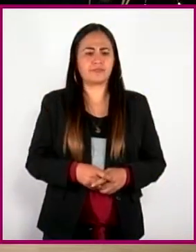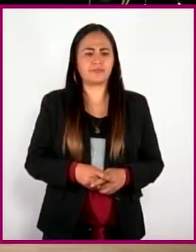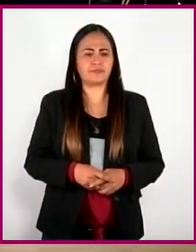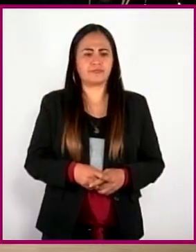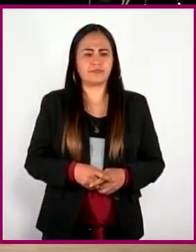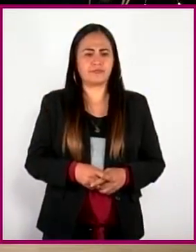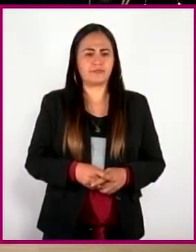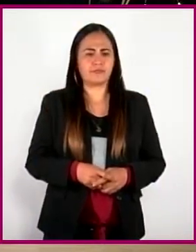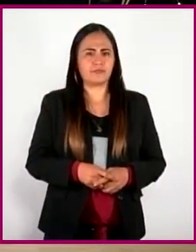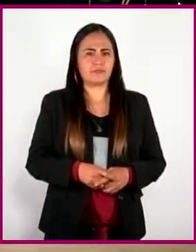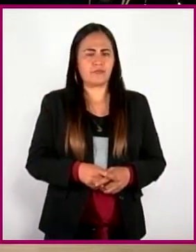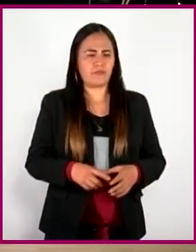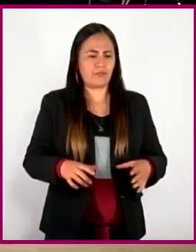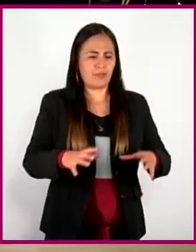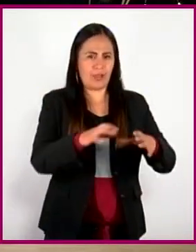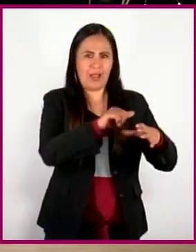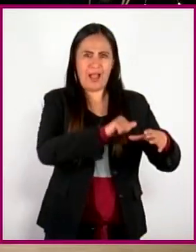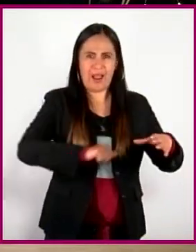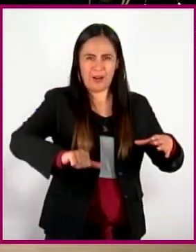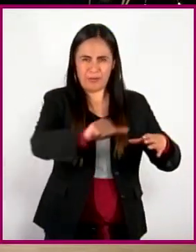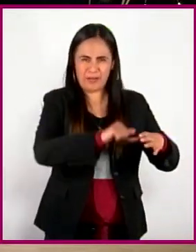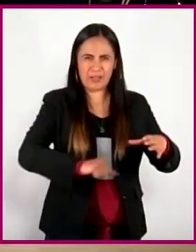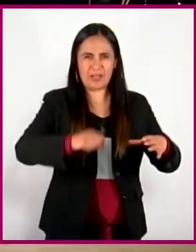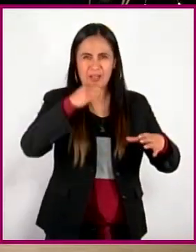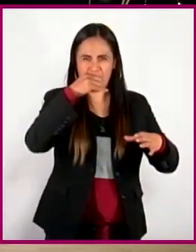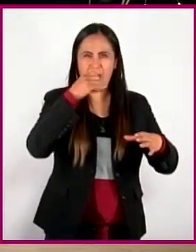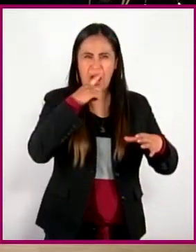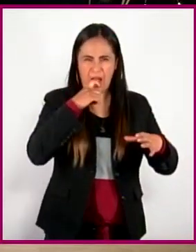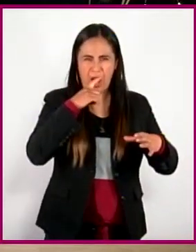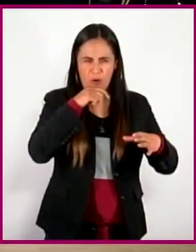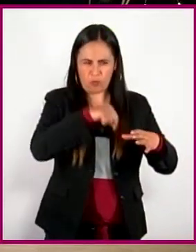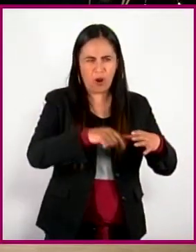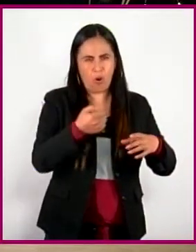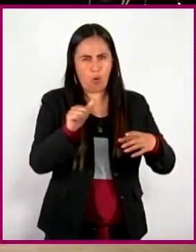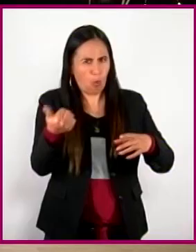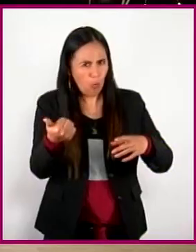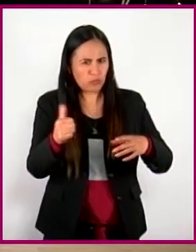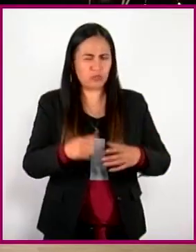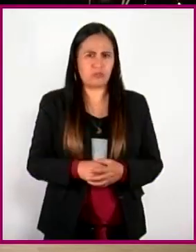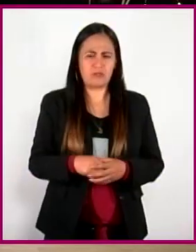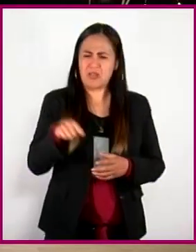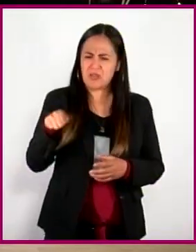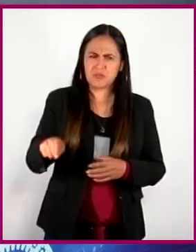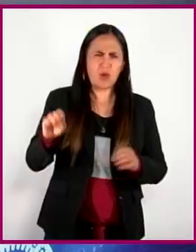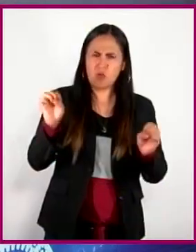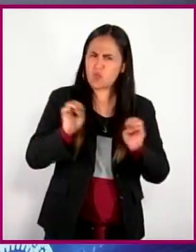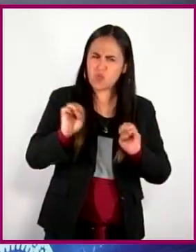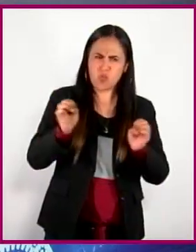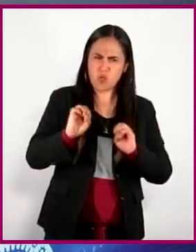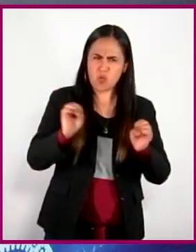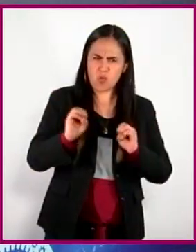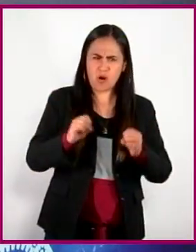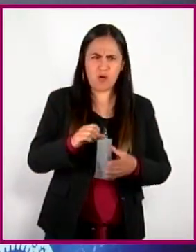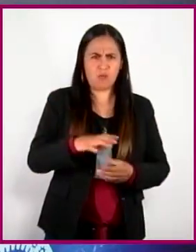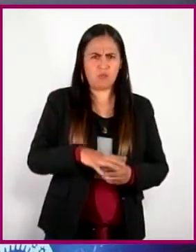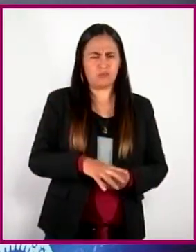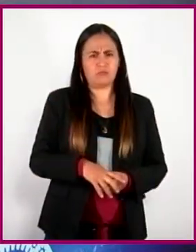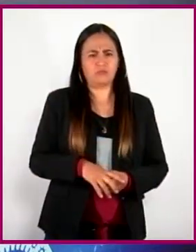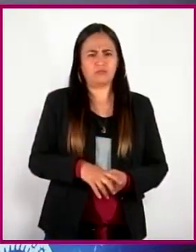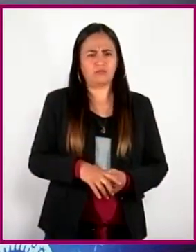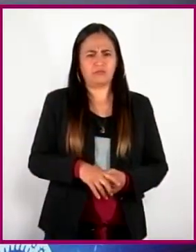En la alberca debe de haber algo. Este es otro, ¿no? Ah, sí, esta no tiene. El flotador.